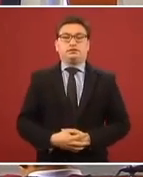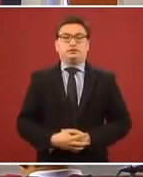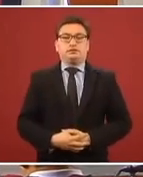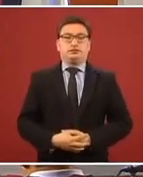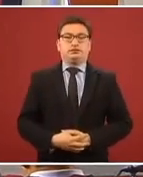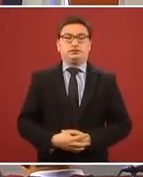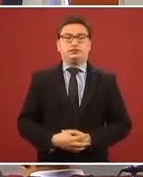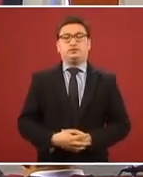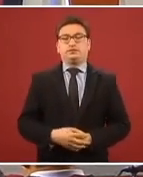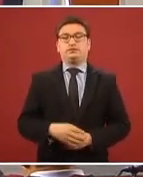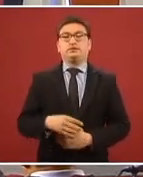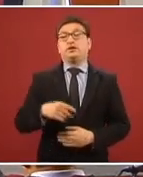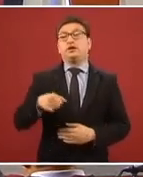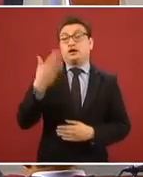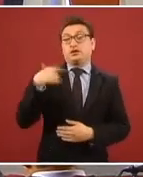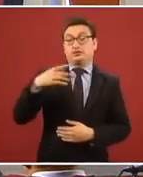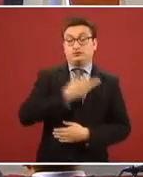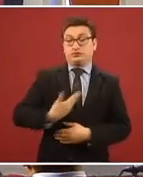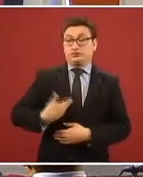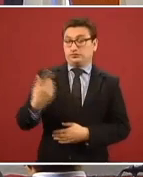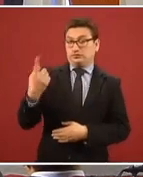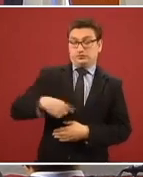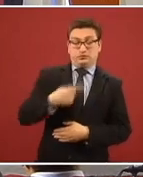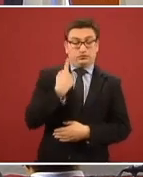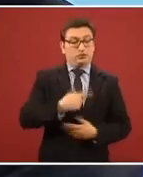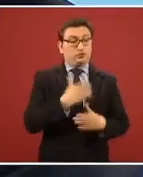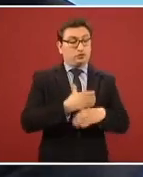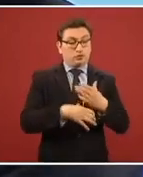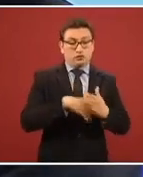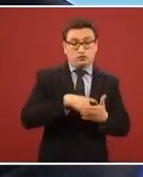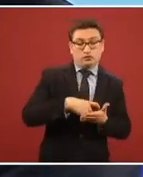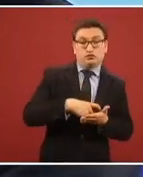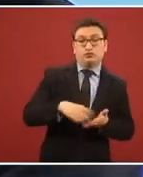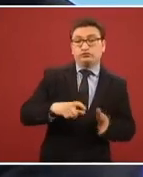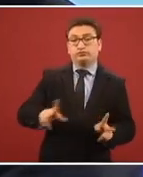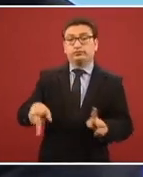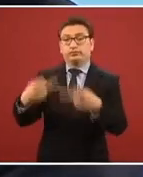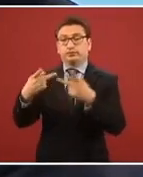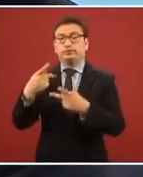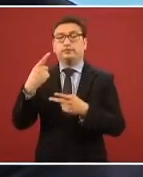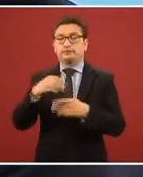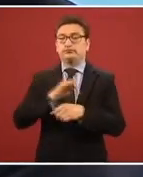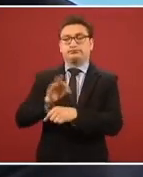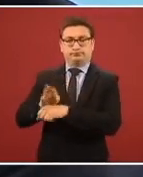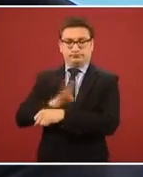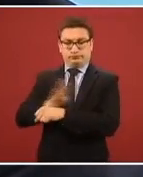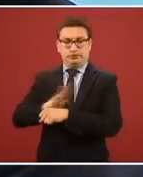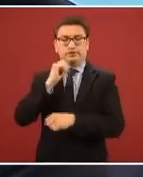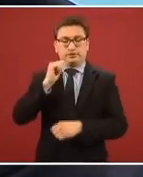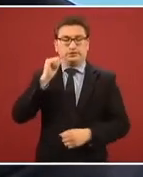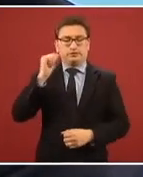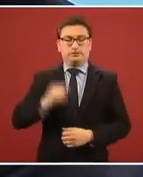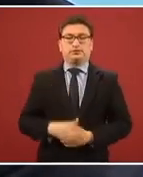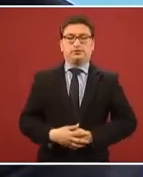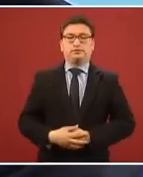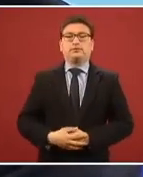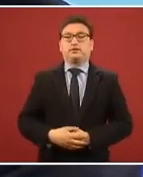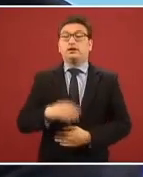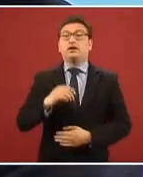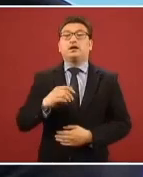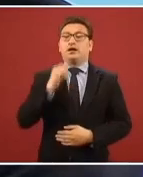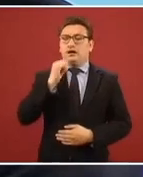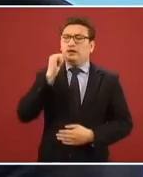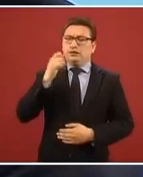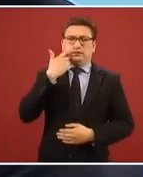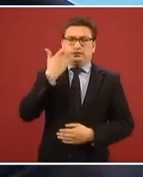nos ha instruido de comprar un bien para hacer el bien el día de ayer comenzamos a cumplir con este propósito de llevar